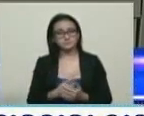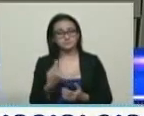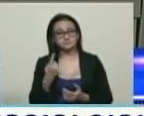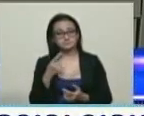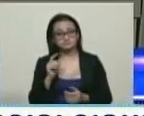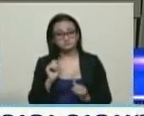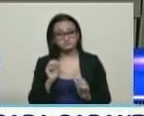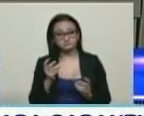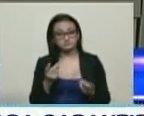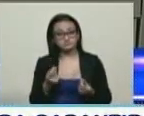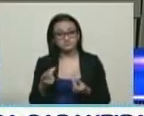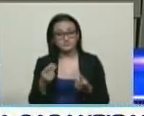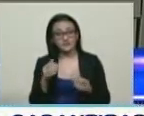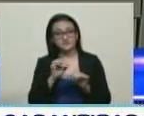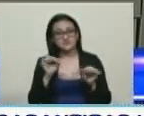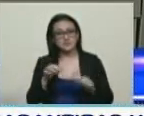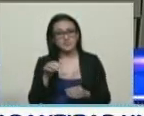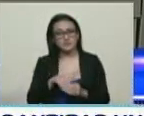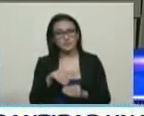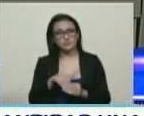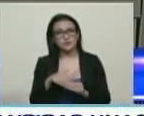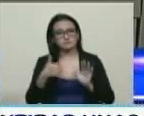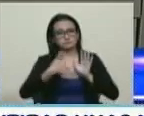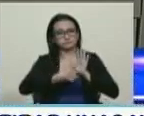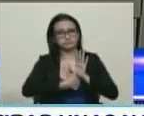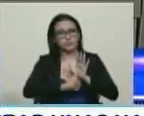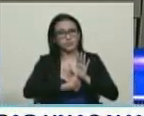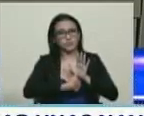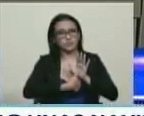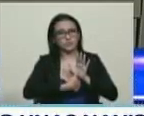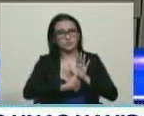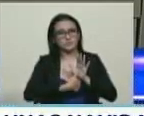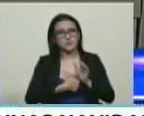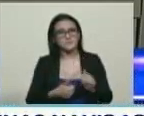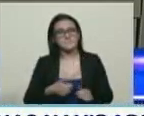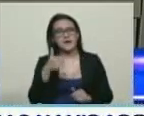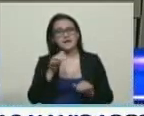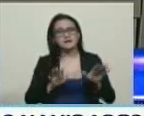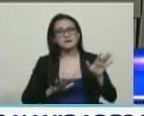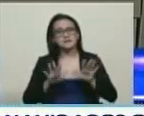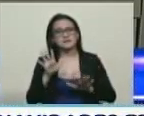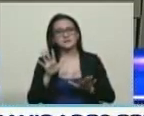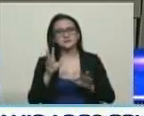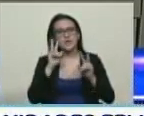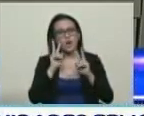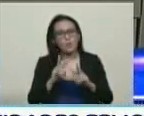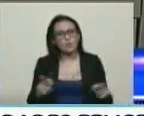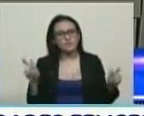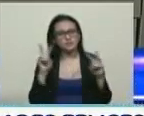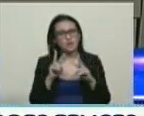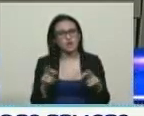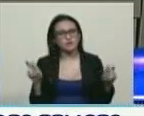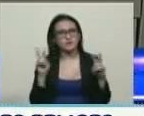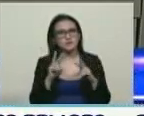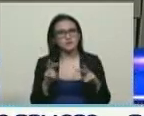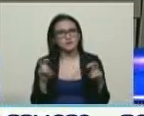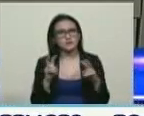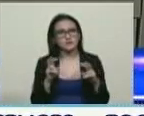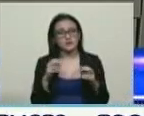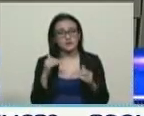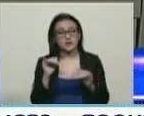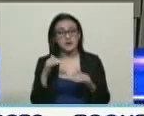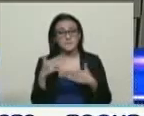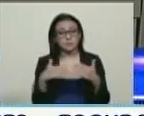activar el sistema para votar con su huella digital. Más de 15 auditorías se llevan a cabo en el